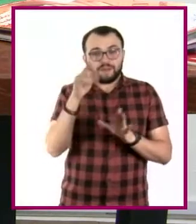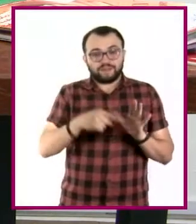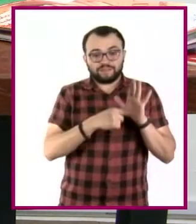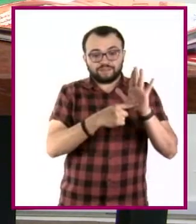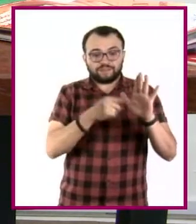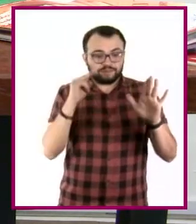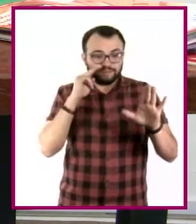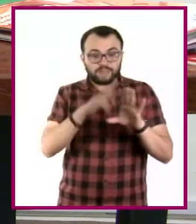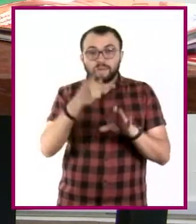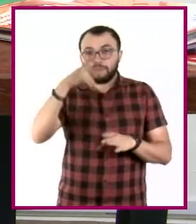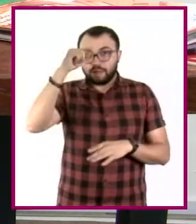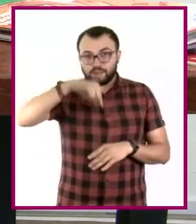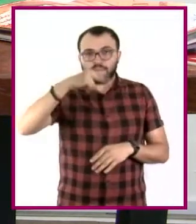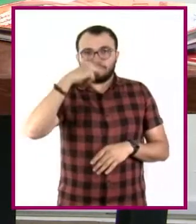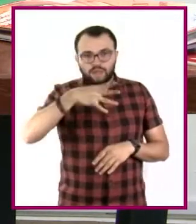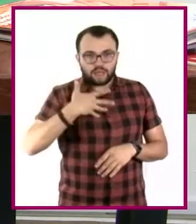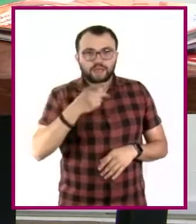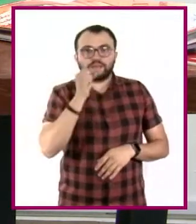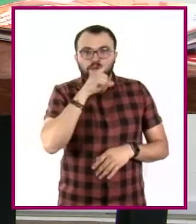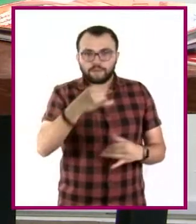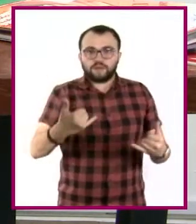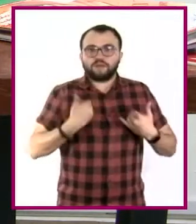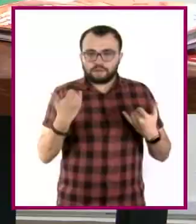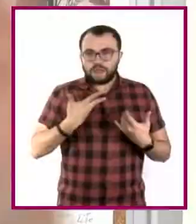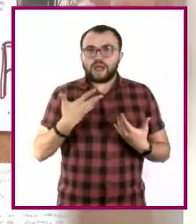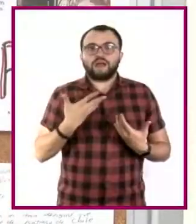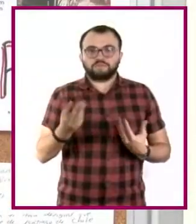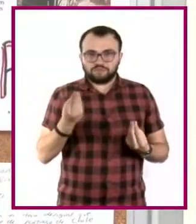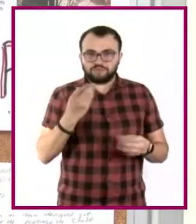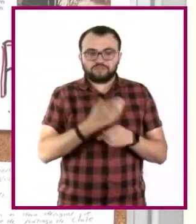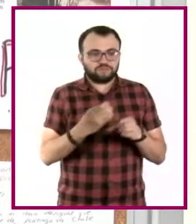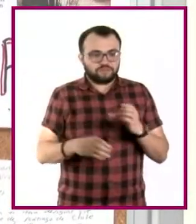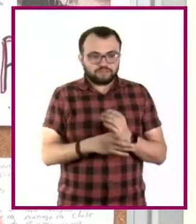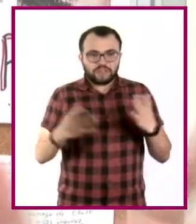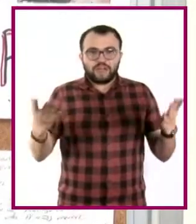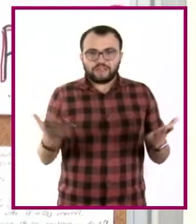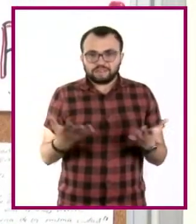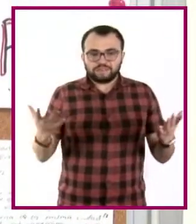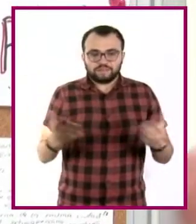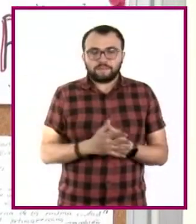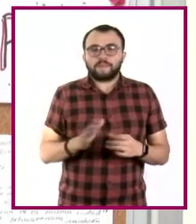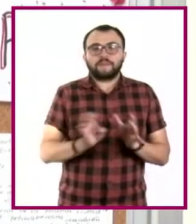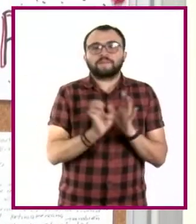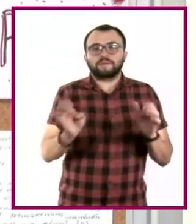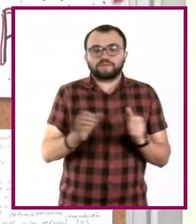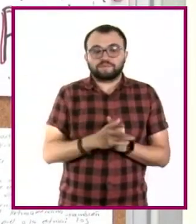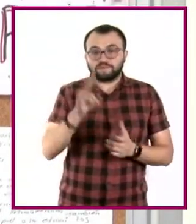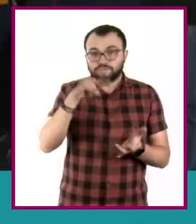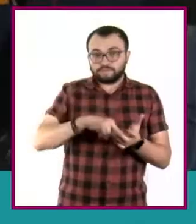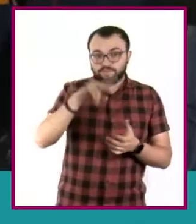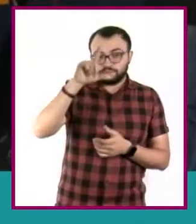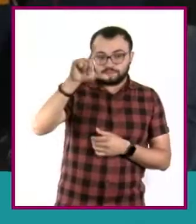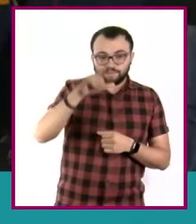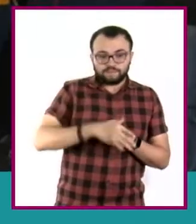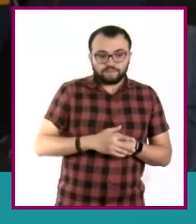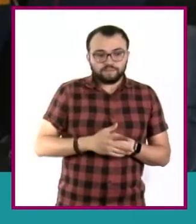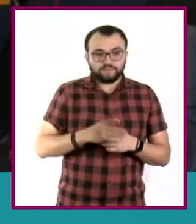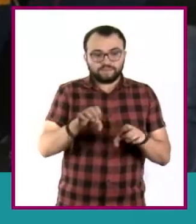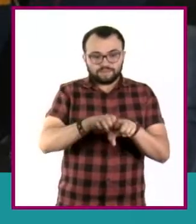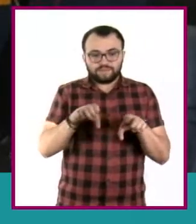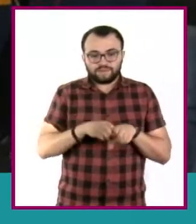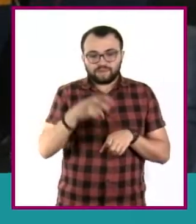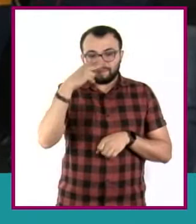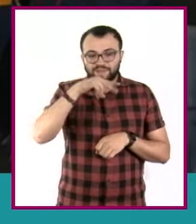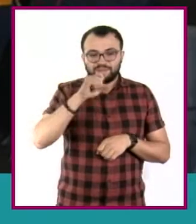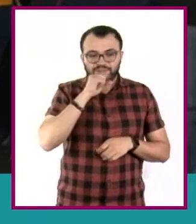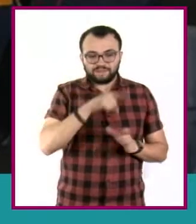representativas, pero en México también hay jóvenes que han hecho grandes cosas. Así es, Frida. Por ejemplo, en 2017, el equipo mexicano que